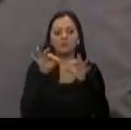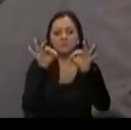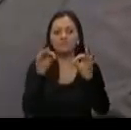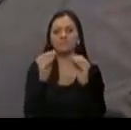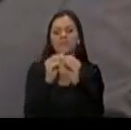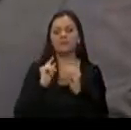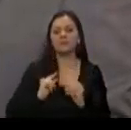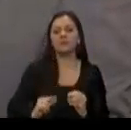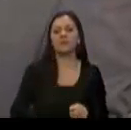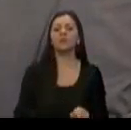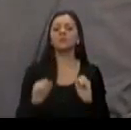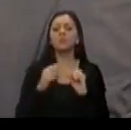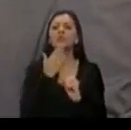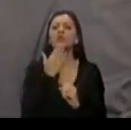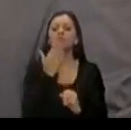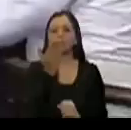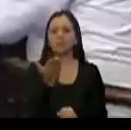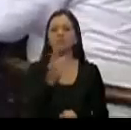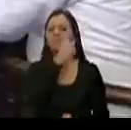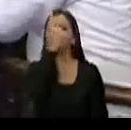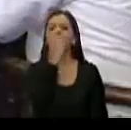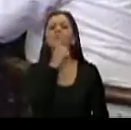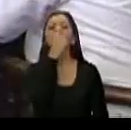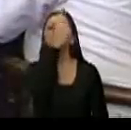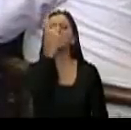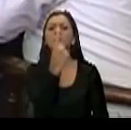eso. Aquí pregunta. Por